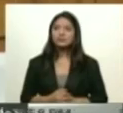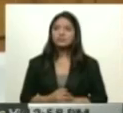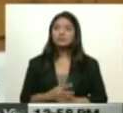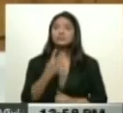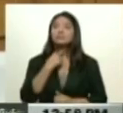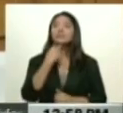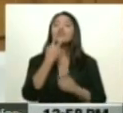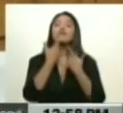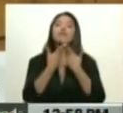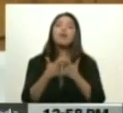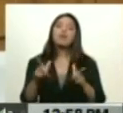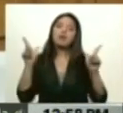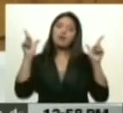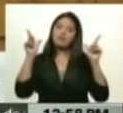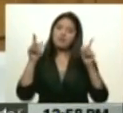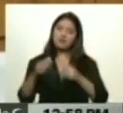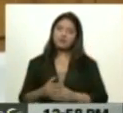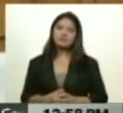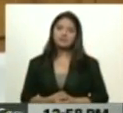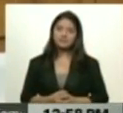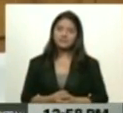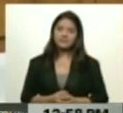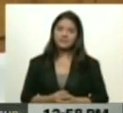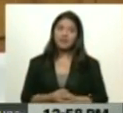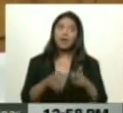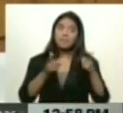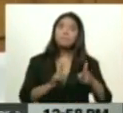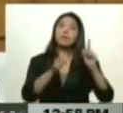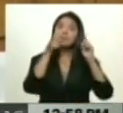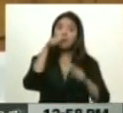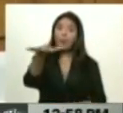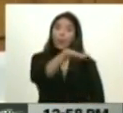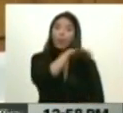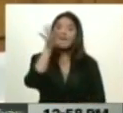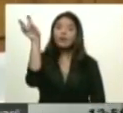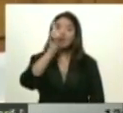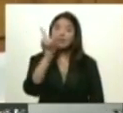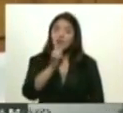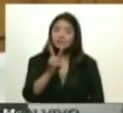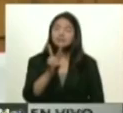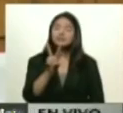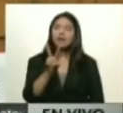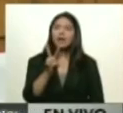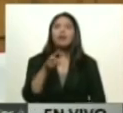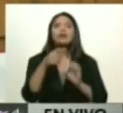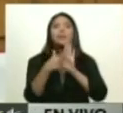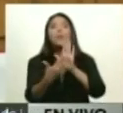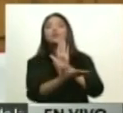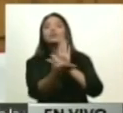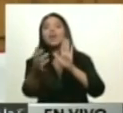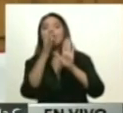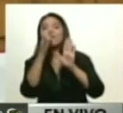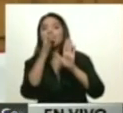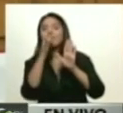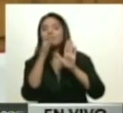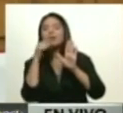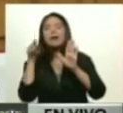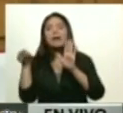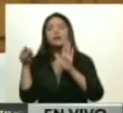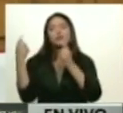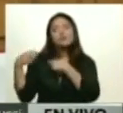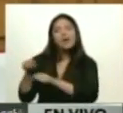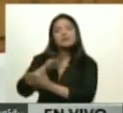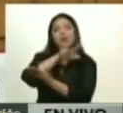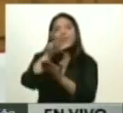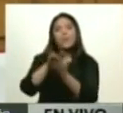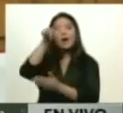voces libres y permitirle al pueblo de Venezuela obtener información sobre lo que esta gente pretende aprobar